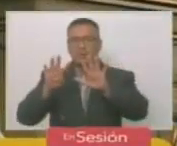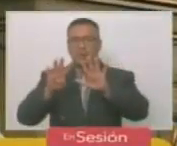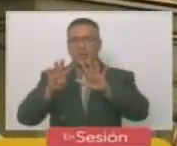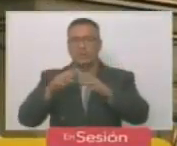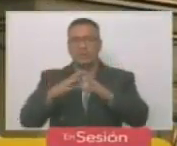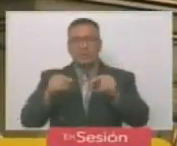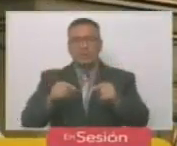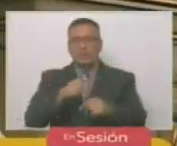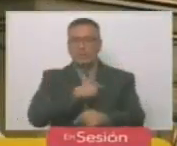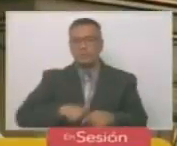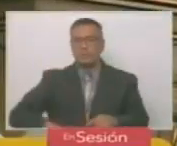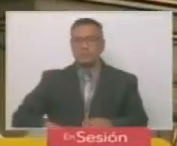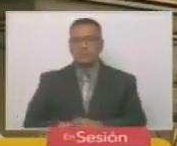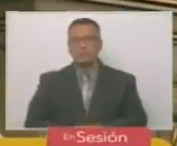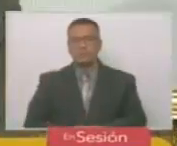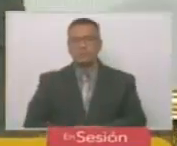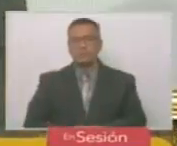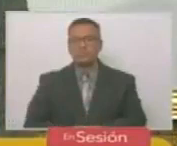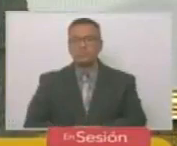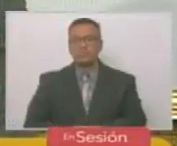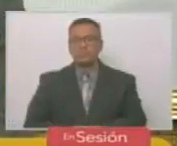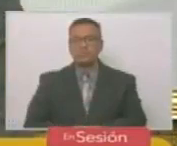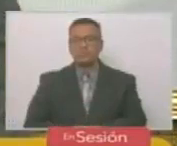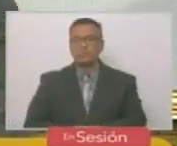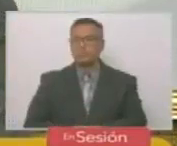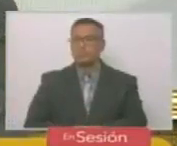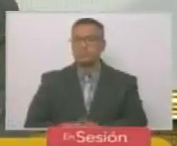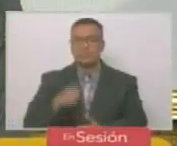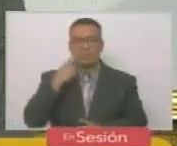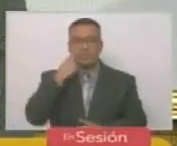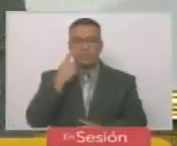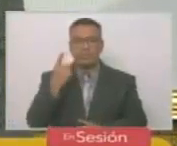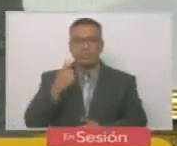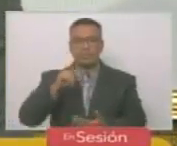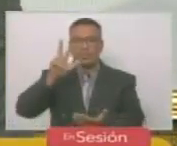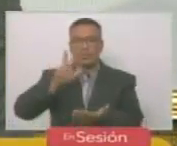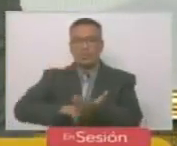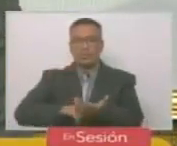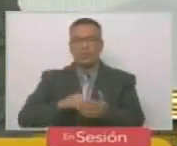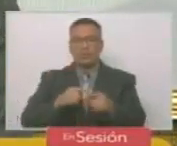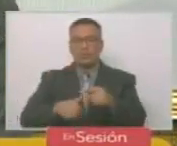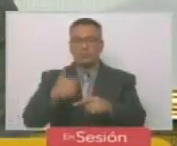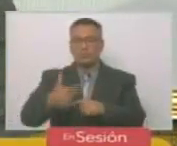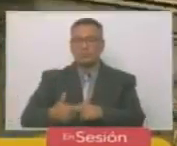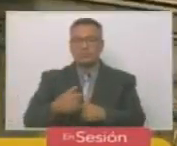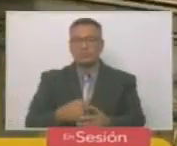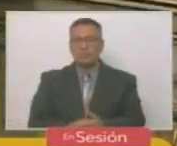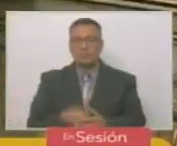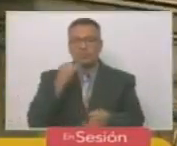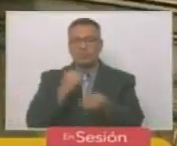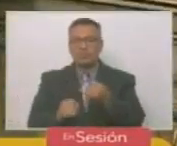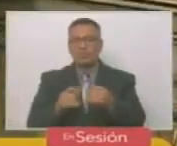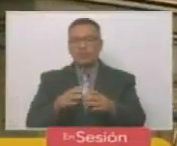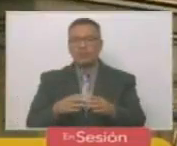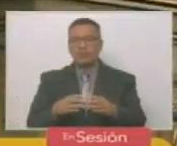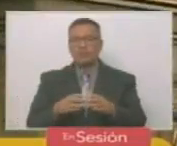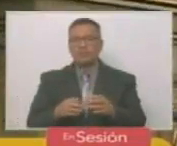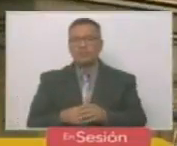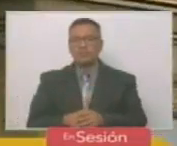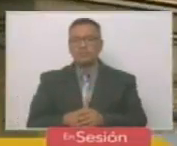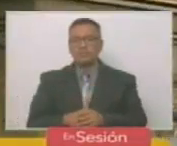1979. Es todo, ciudadano presidente. En consideración. Aprobada. Siguiente. Disposición final.